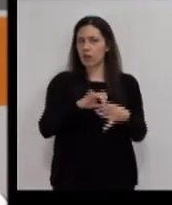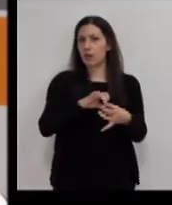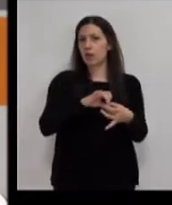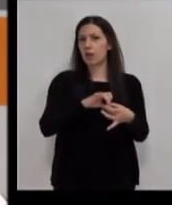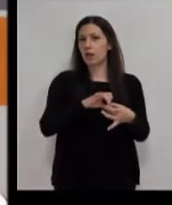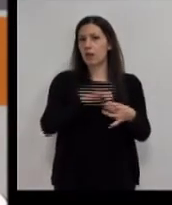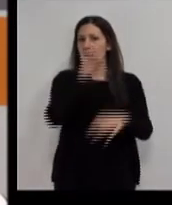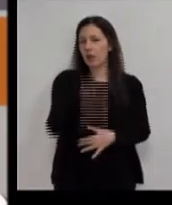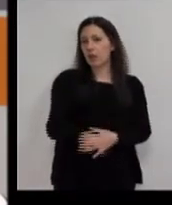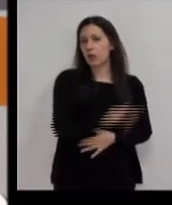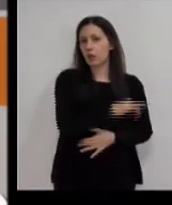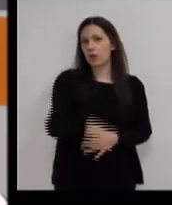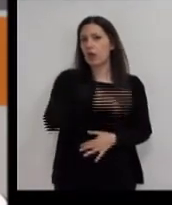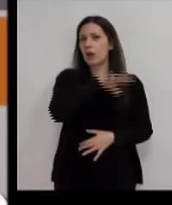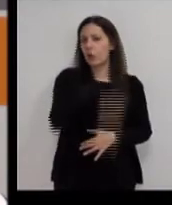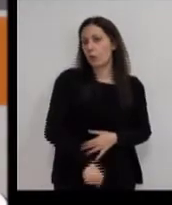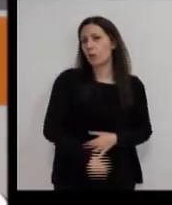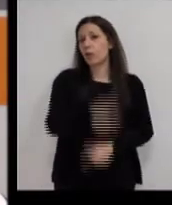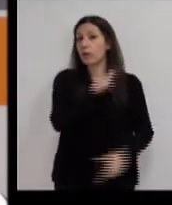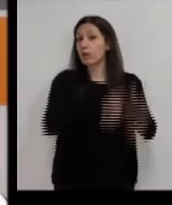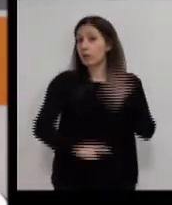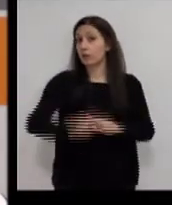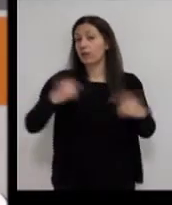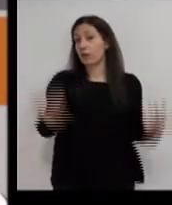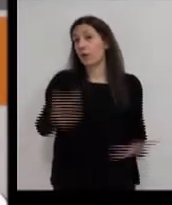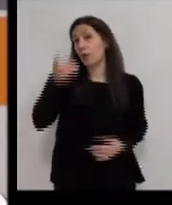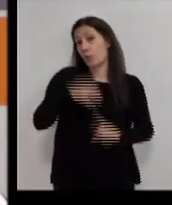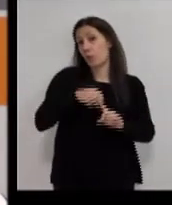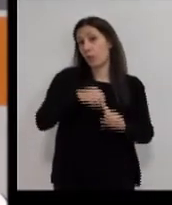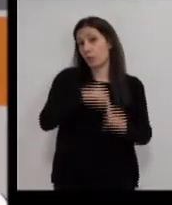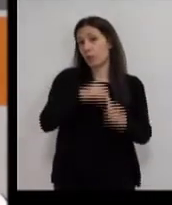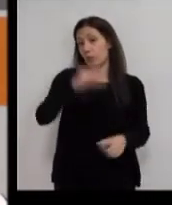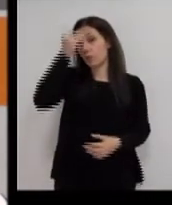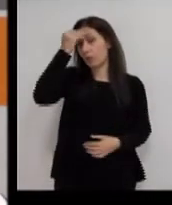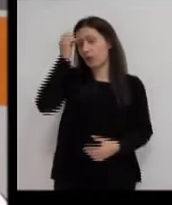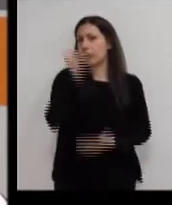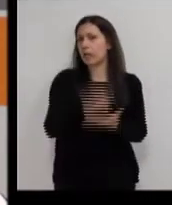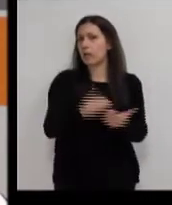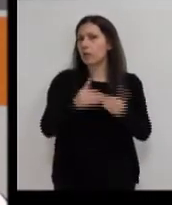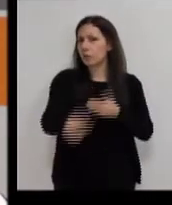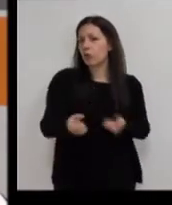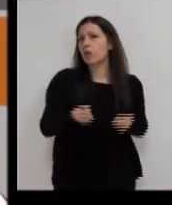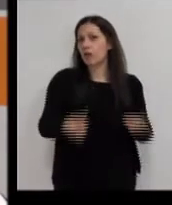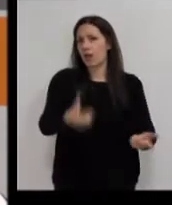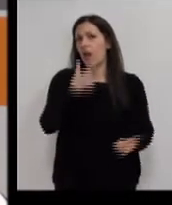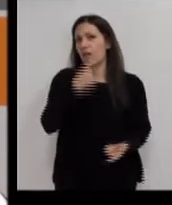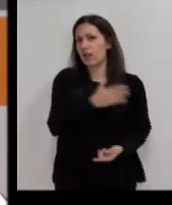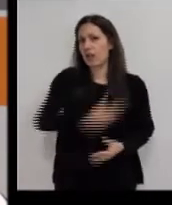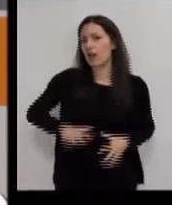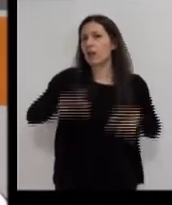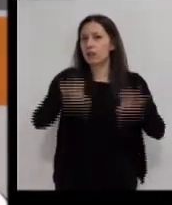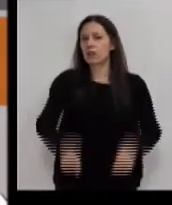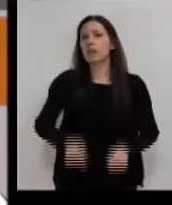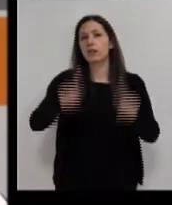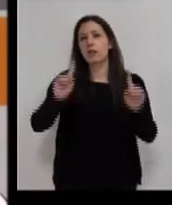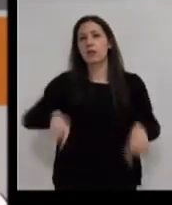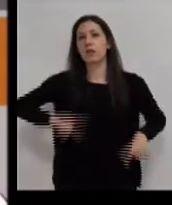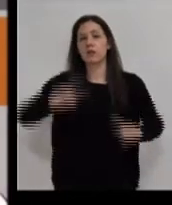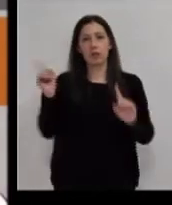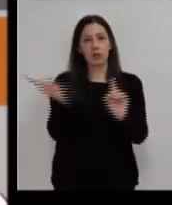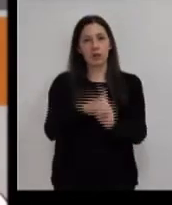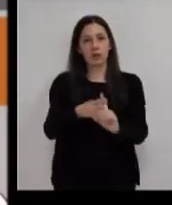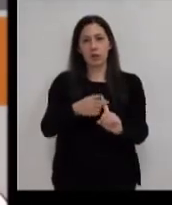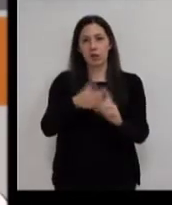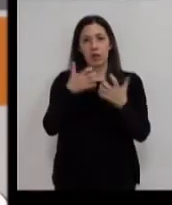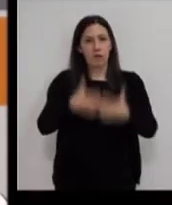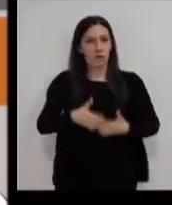representa en torno a un 20 o un 30% los viajes, y por lo cual es vital, se considera que es un reto el facilitar